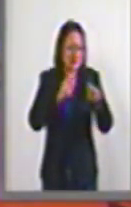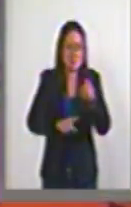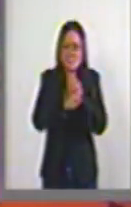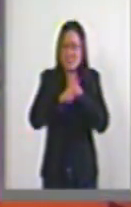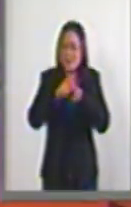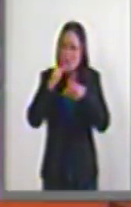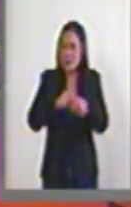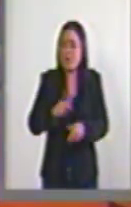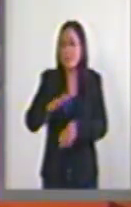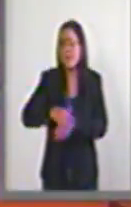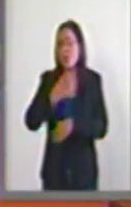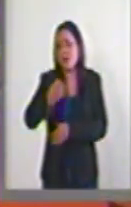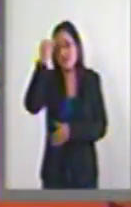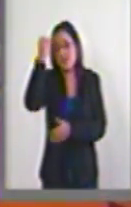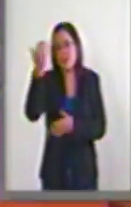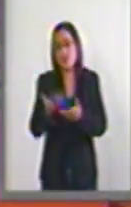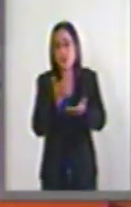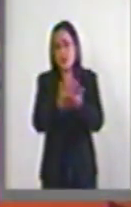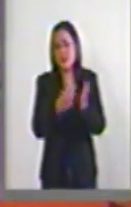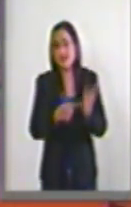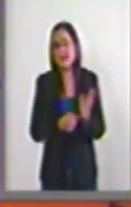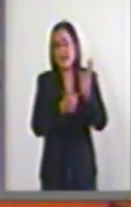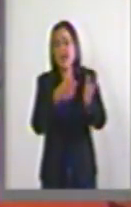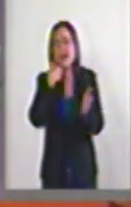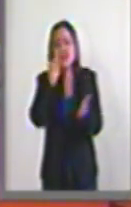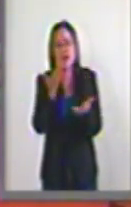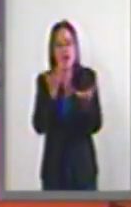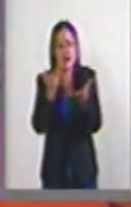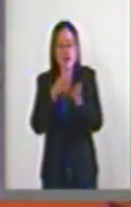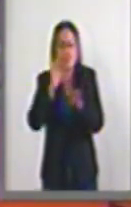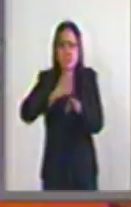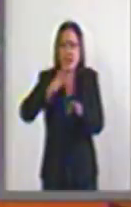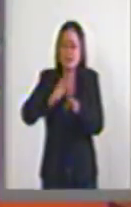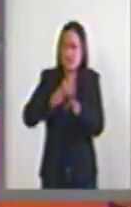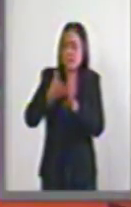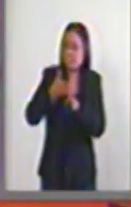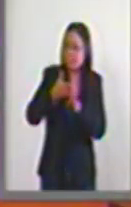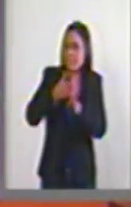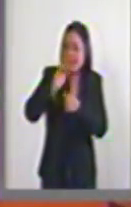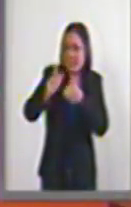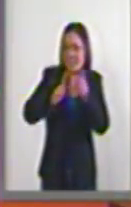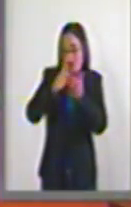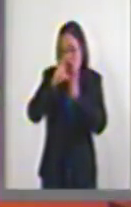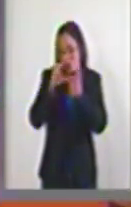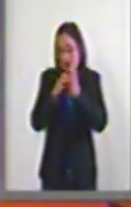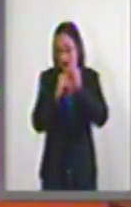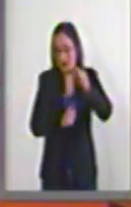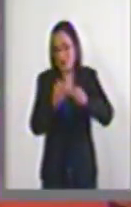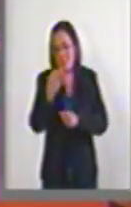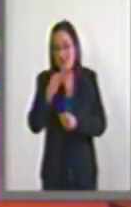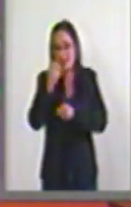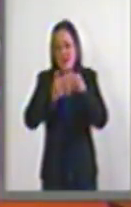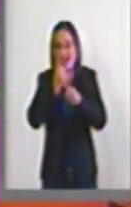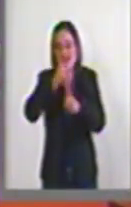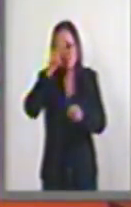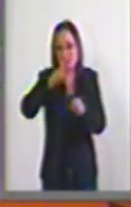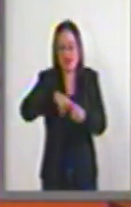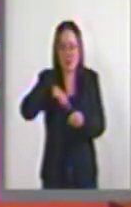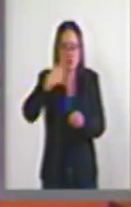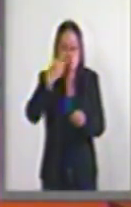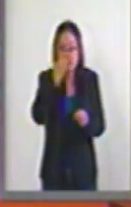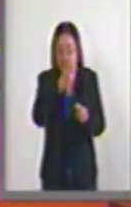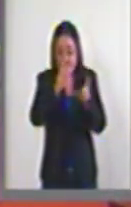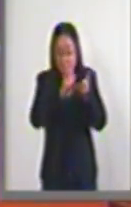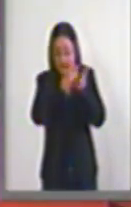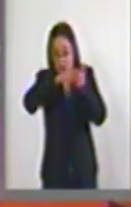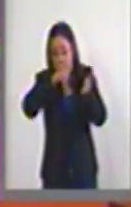la presente iniciativa pretende ampliar el alcance de la reforma constitucional de febrero del 2014